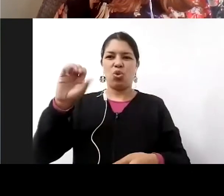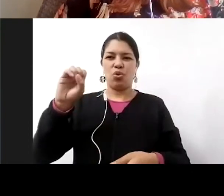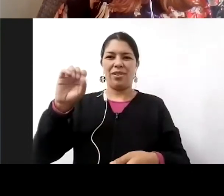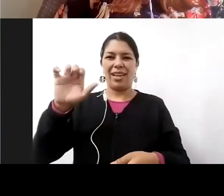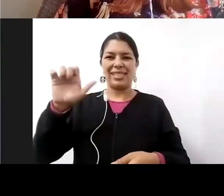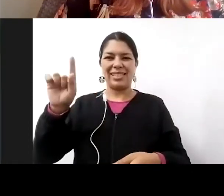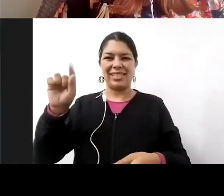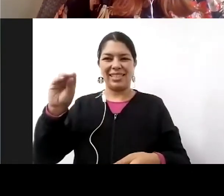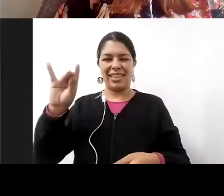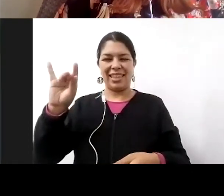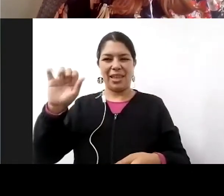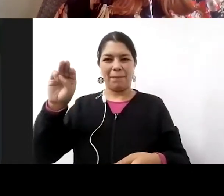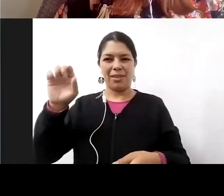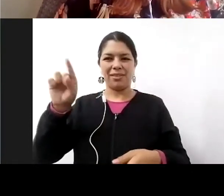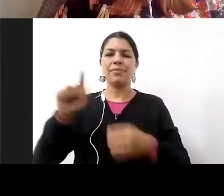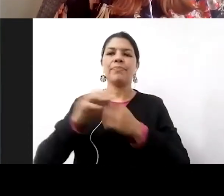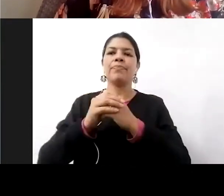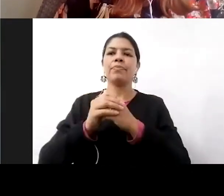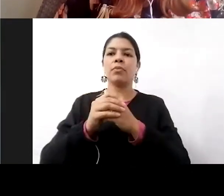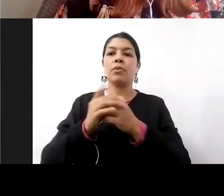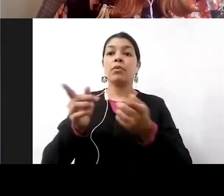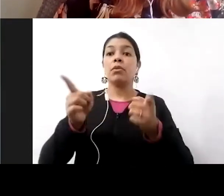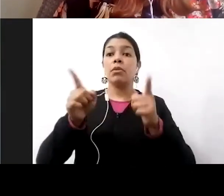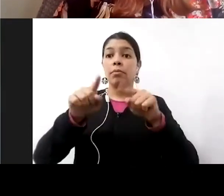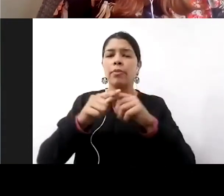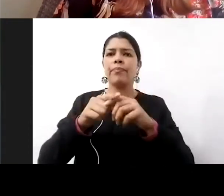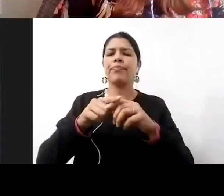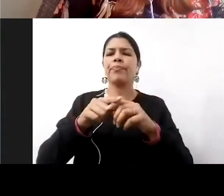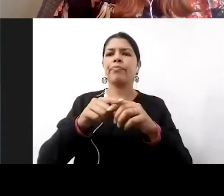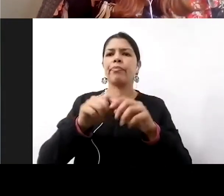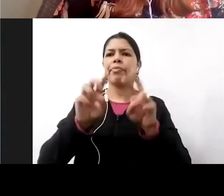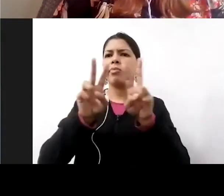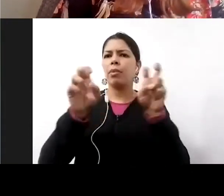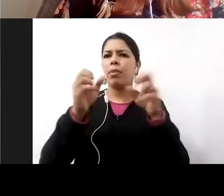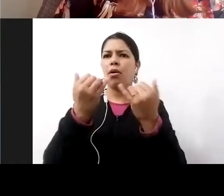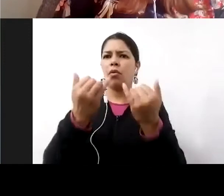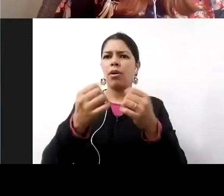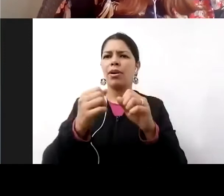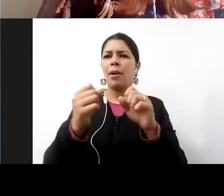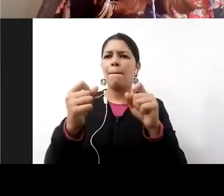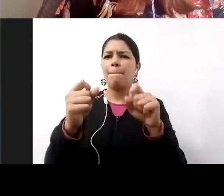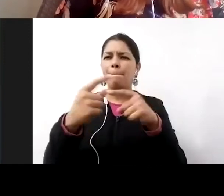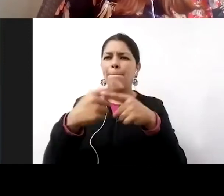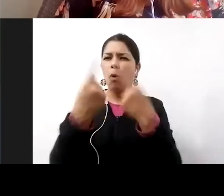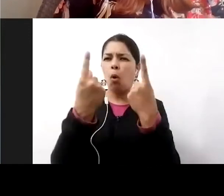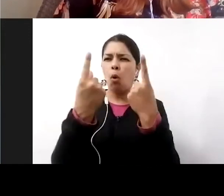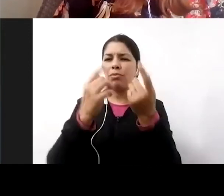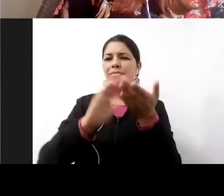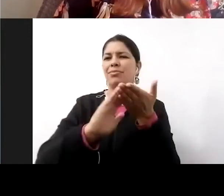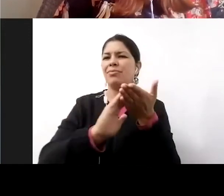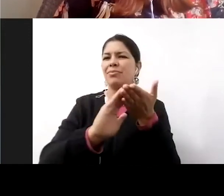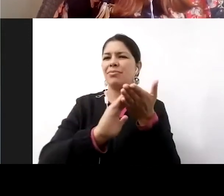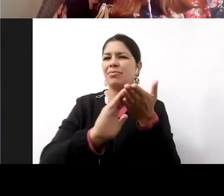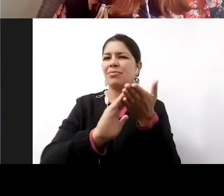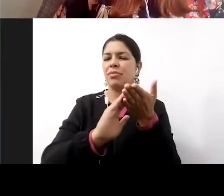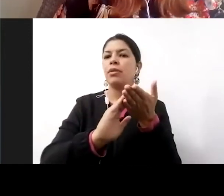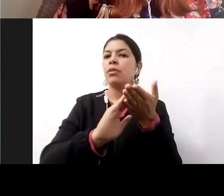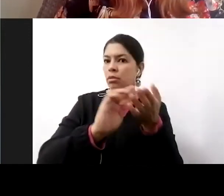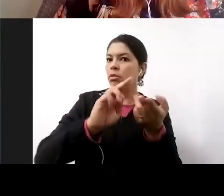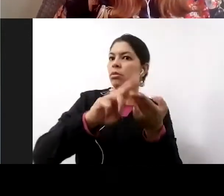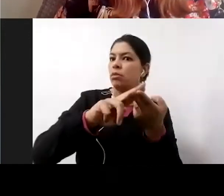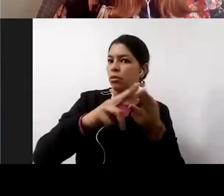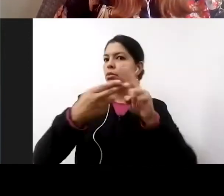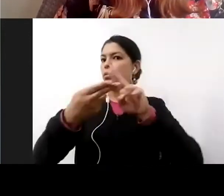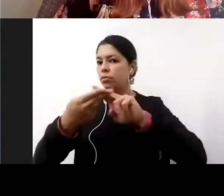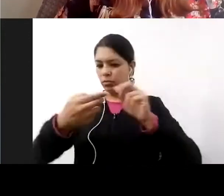estos días se toca mucho y es la resolución de conflicto, que va de la mano con quiénes somos como personas y con qué tanto conocemos